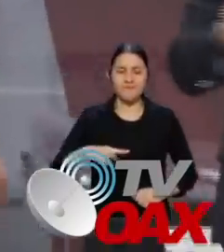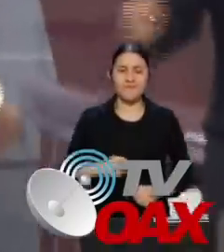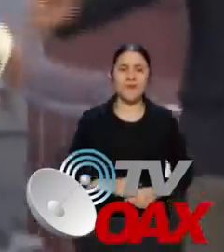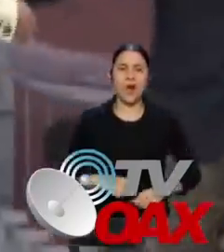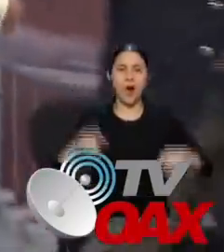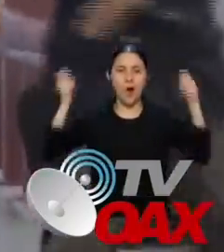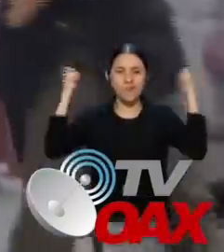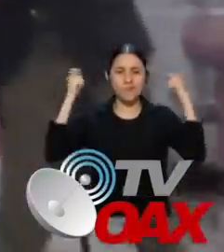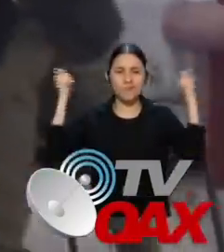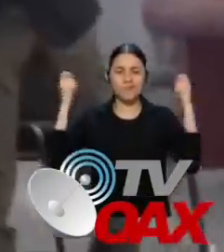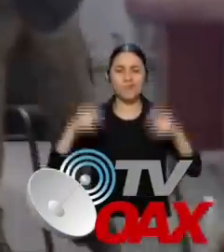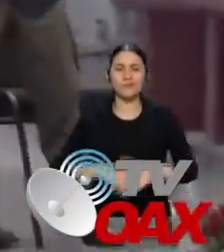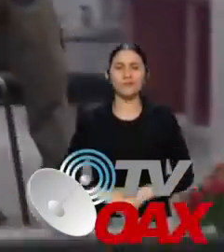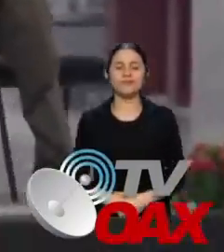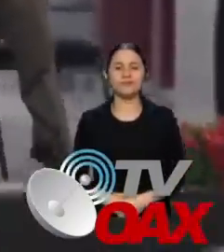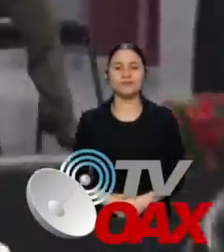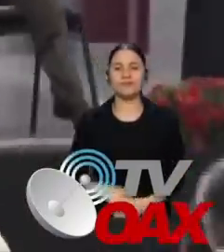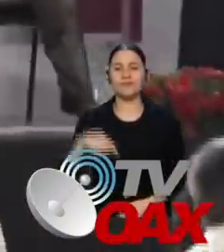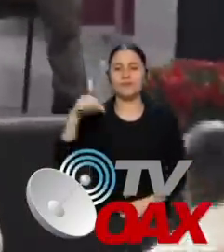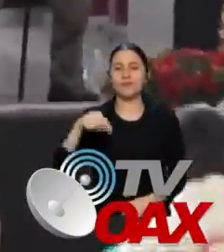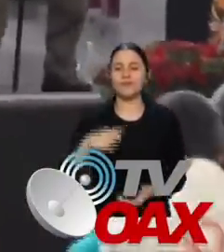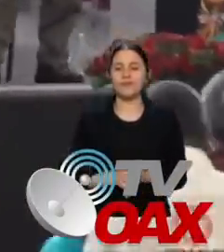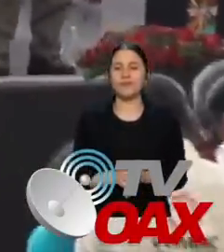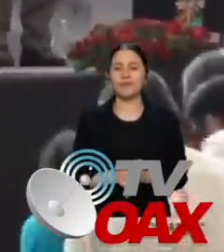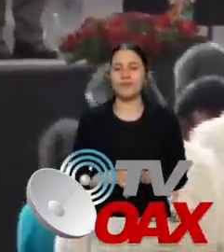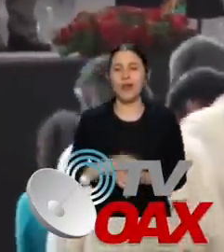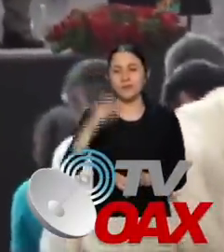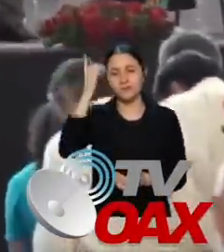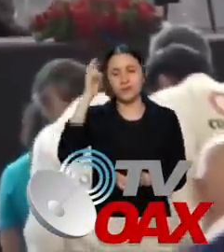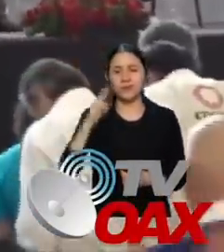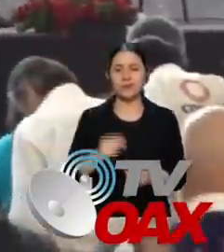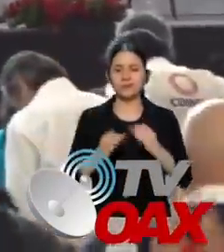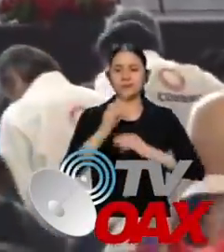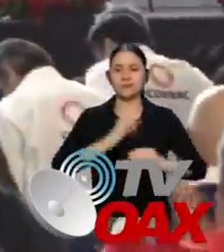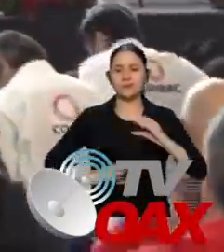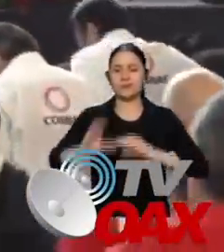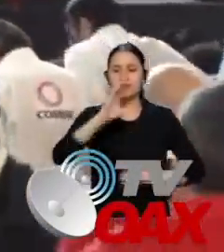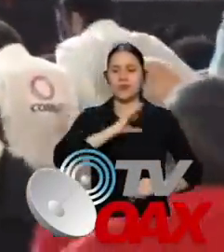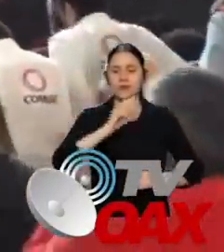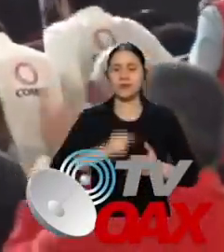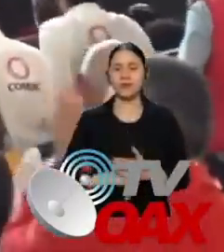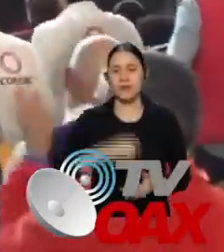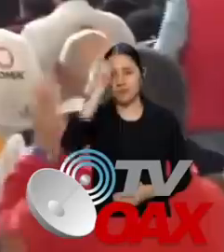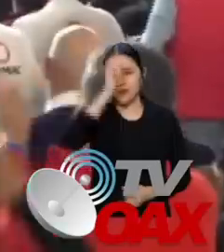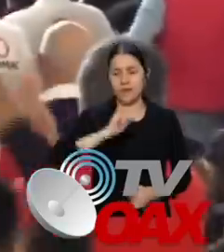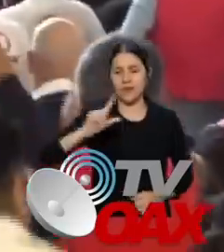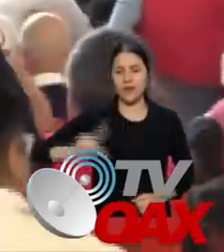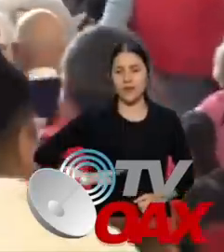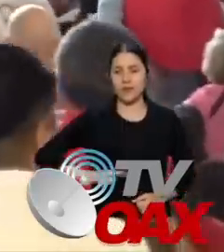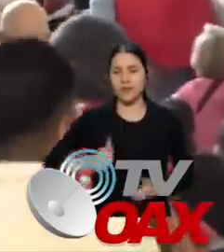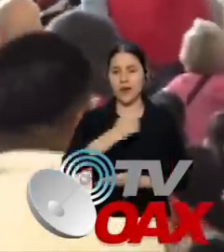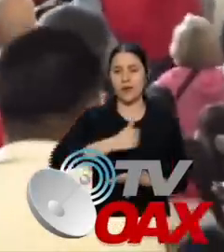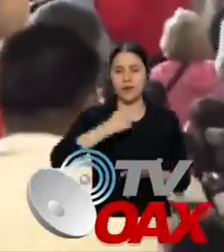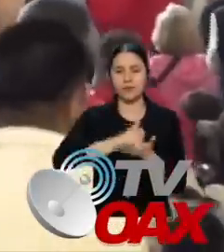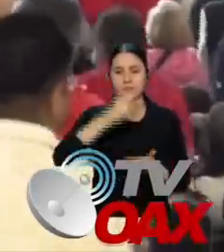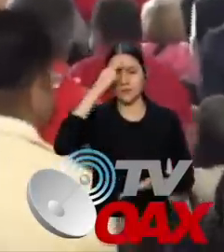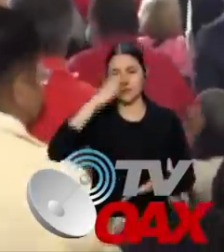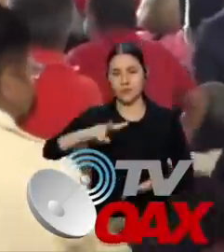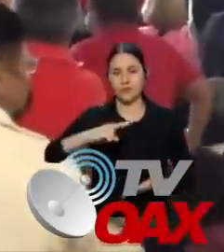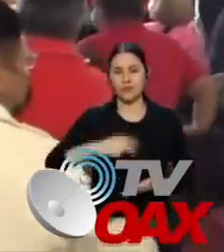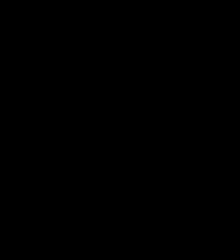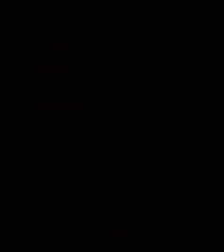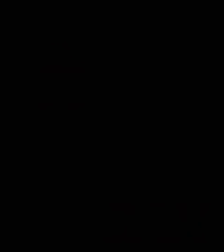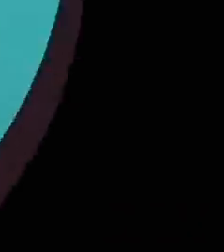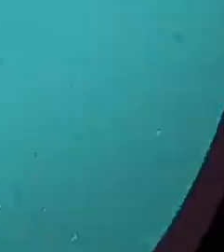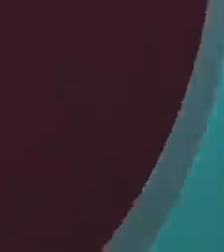Agradecemos el mensaje que nos ha dirigido la doctora Claudia Sheinbaum Pardo, jefa de gobierno de la Ciudad de México.